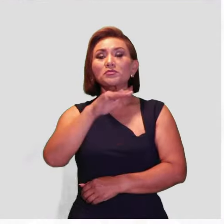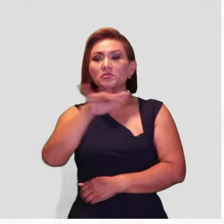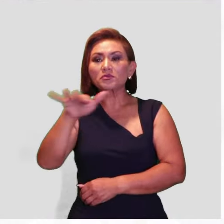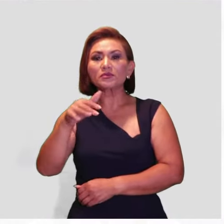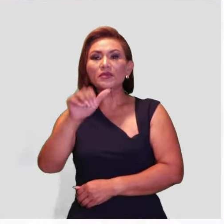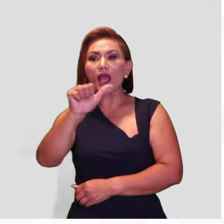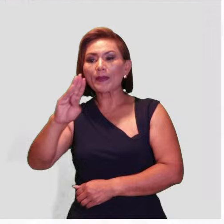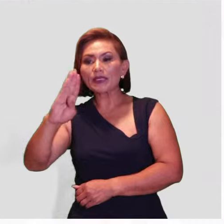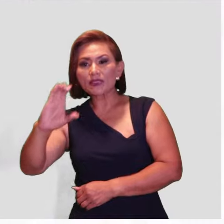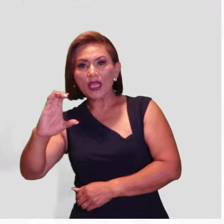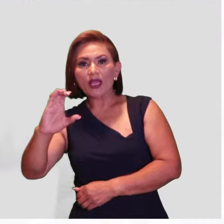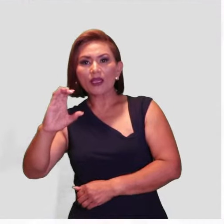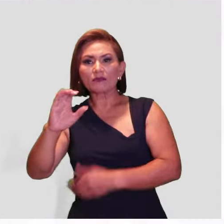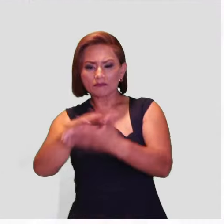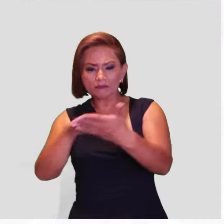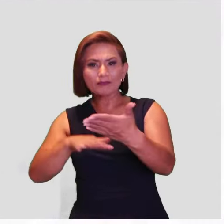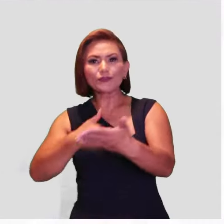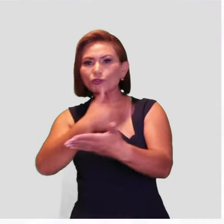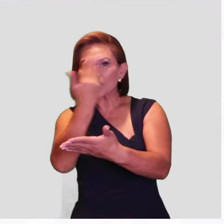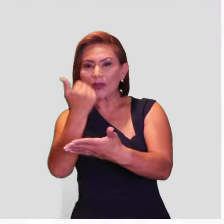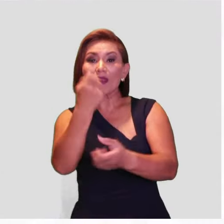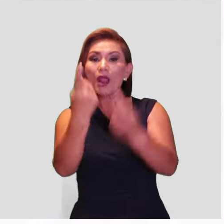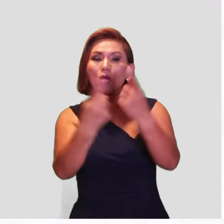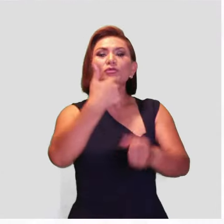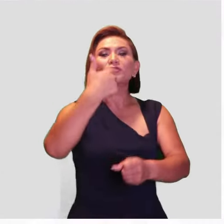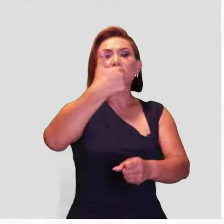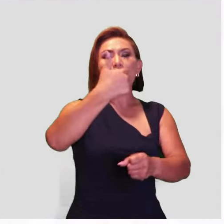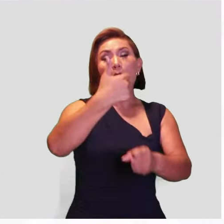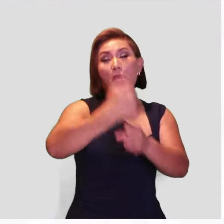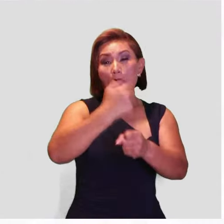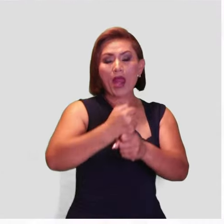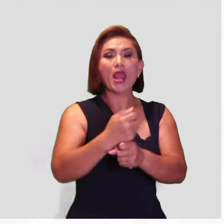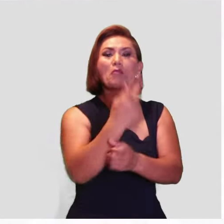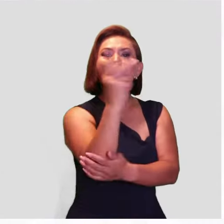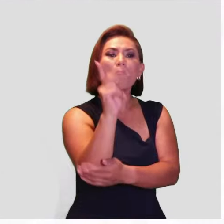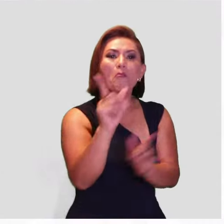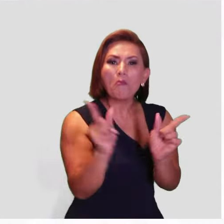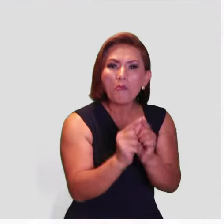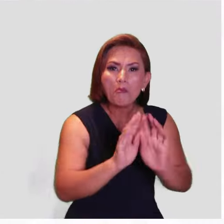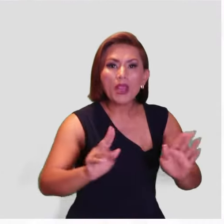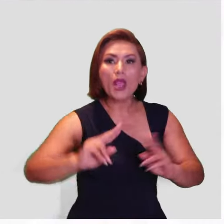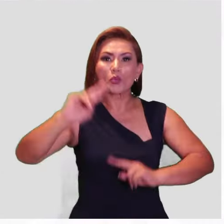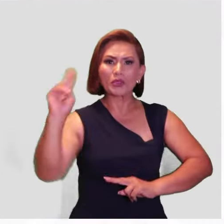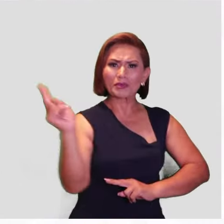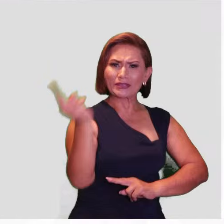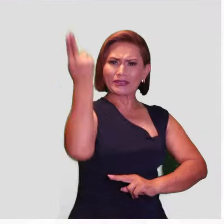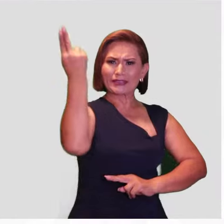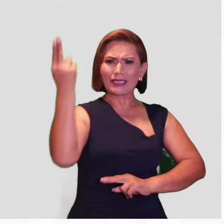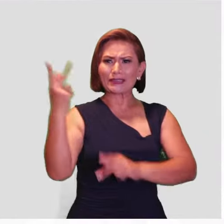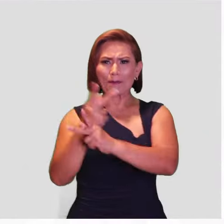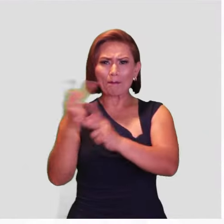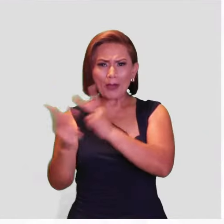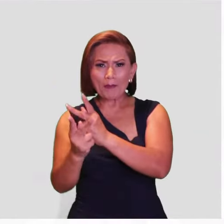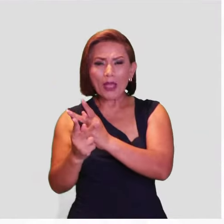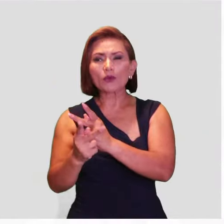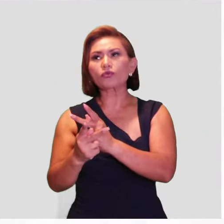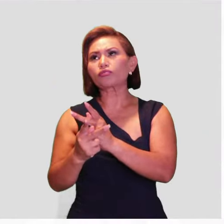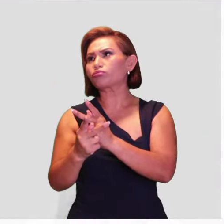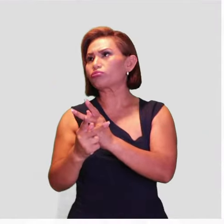comunidades no tienen más que preescolar y primaria. La secundaria y la preparatoria, la universidad, se tienen que